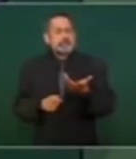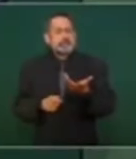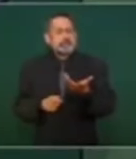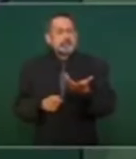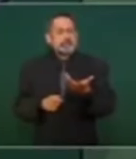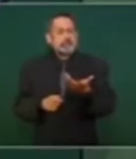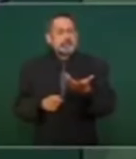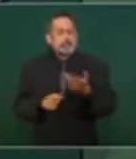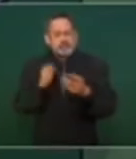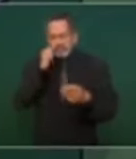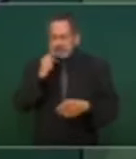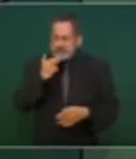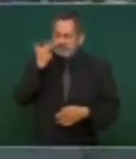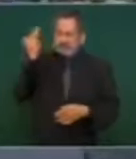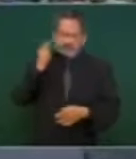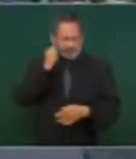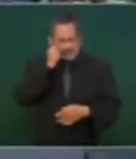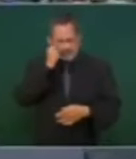poner en riesgo hasta la vida.